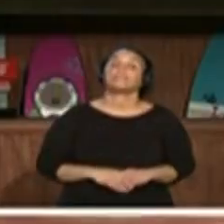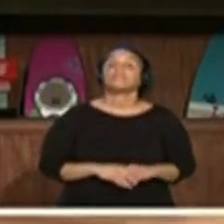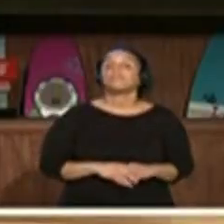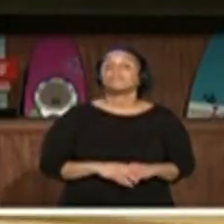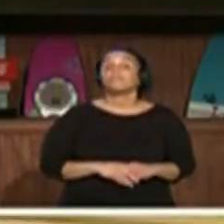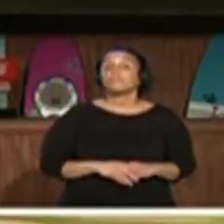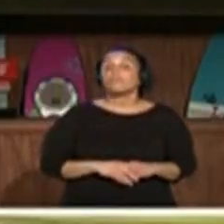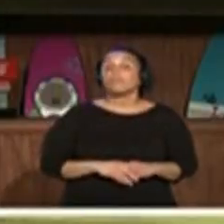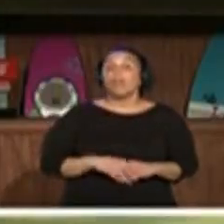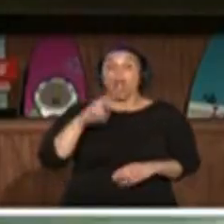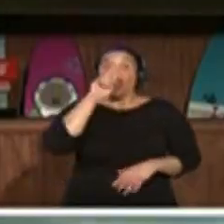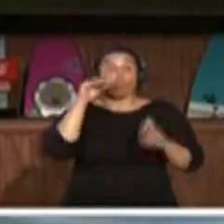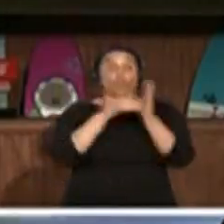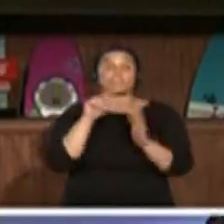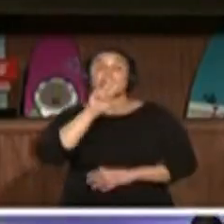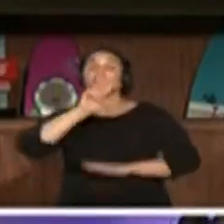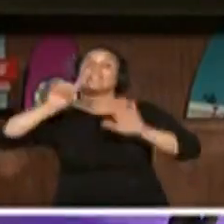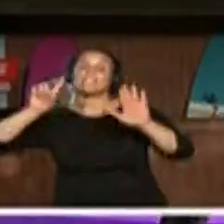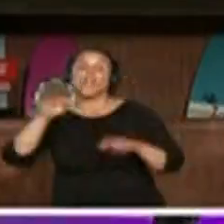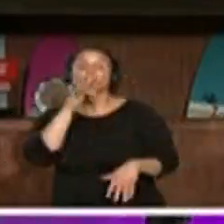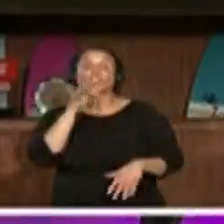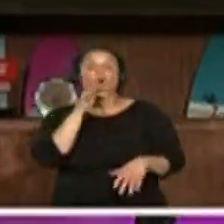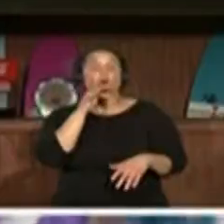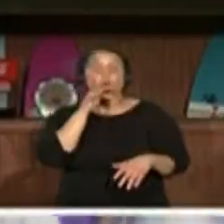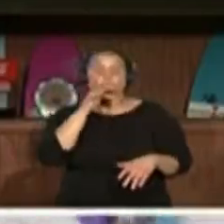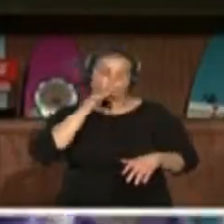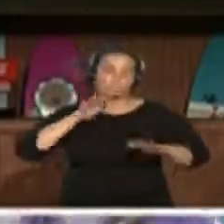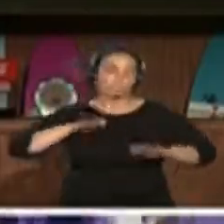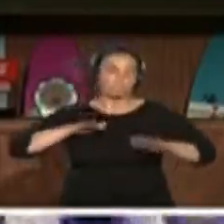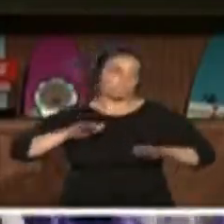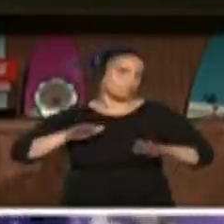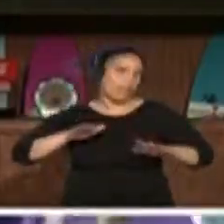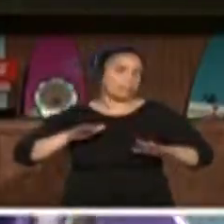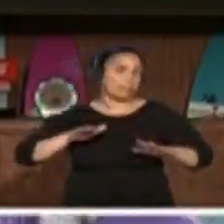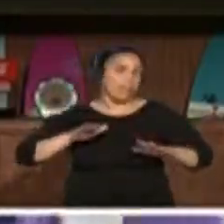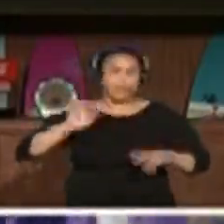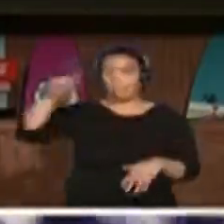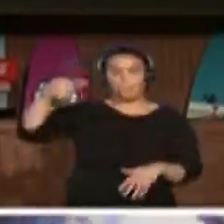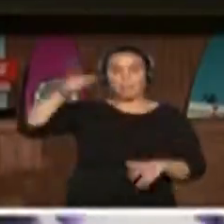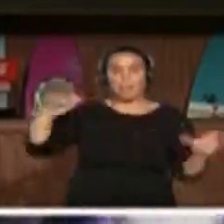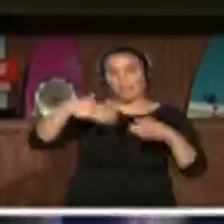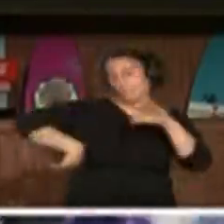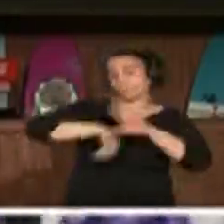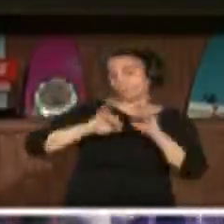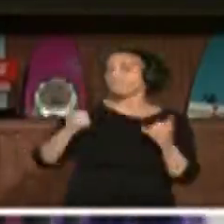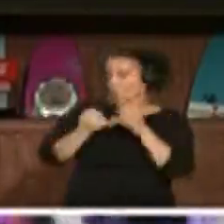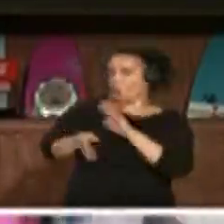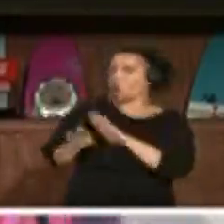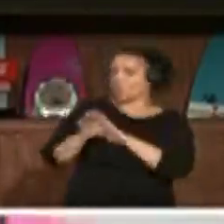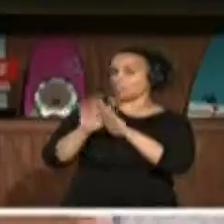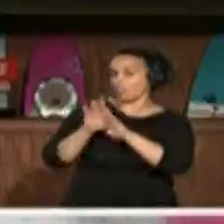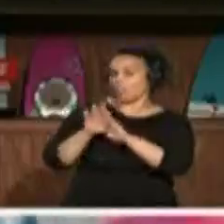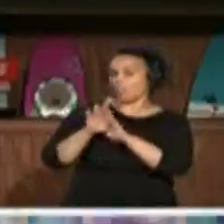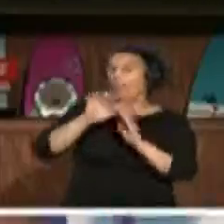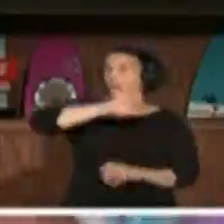En el 2026 todavía lo tengo allí. El primer arte te da y jugó la